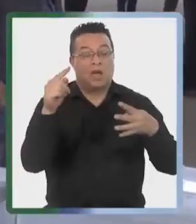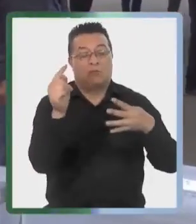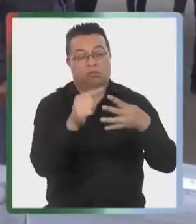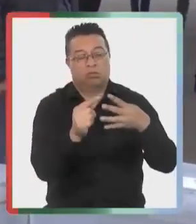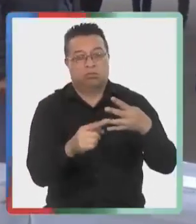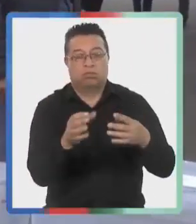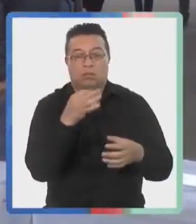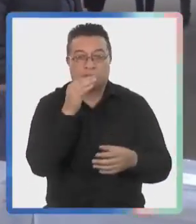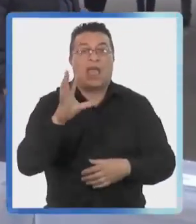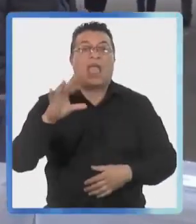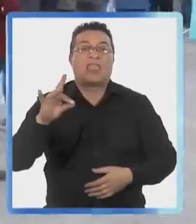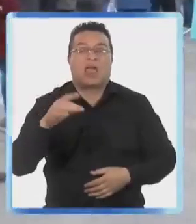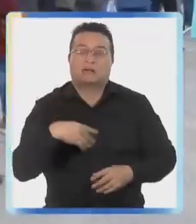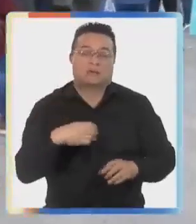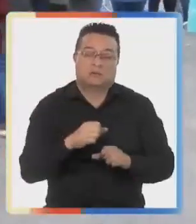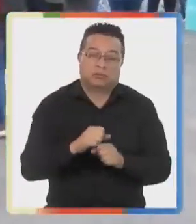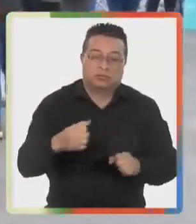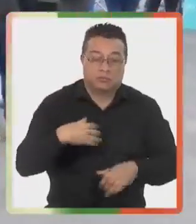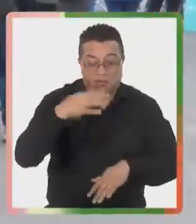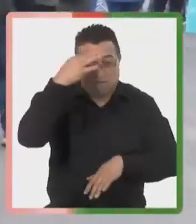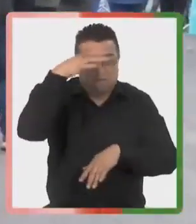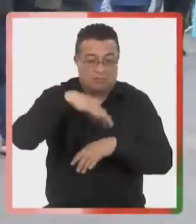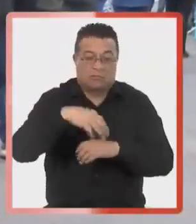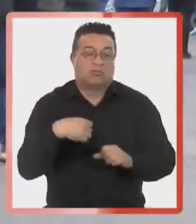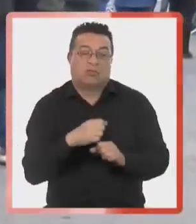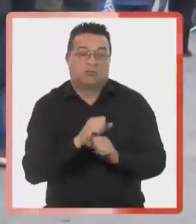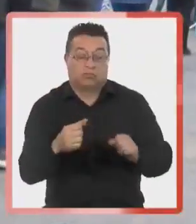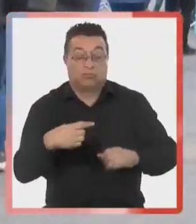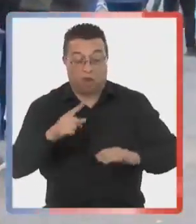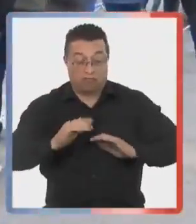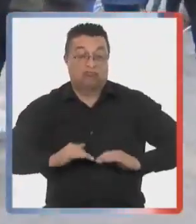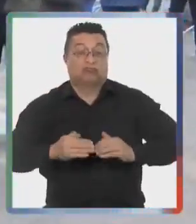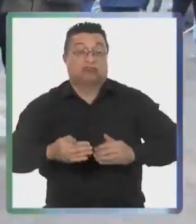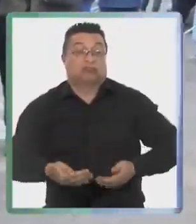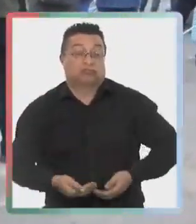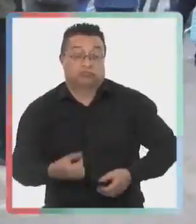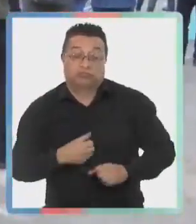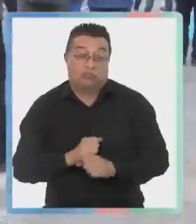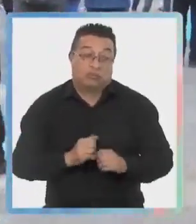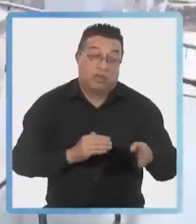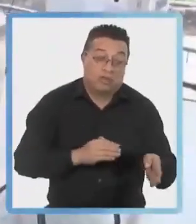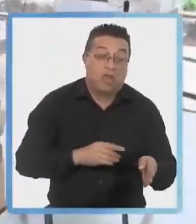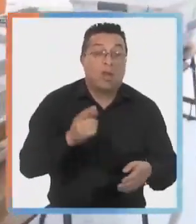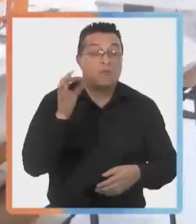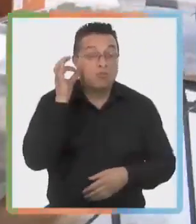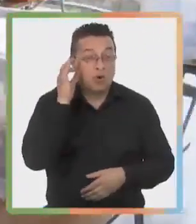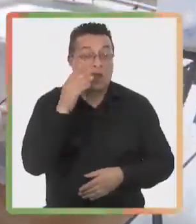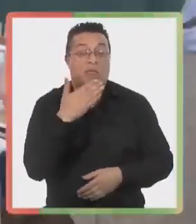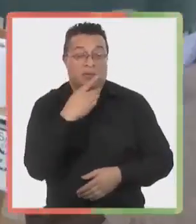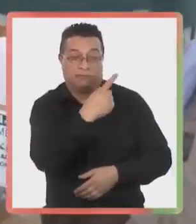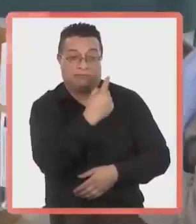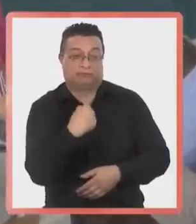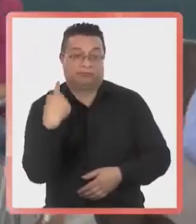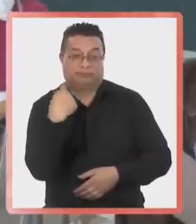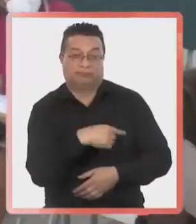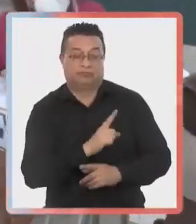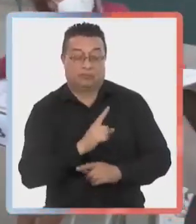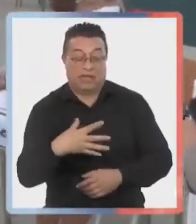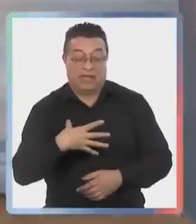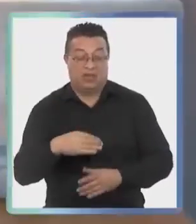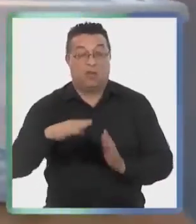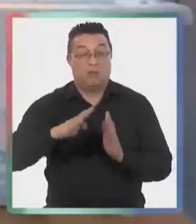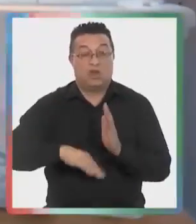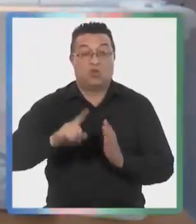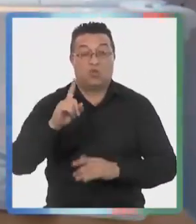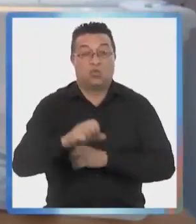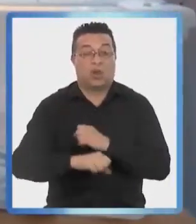Hay excepciones por edad, desde luego por enfermedad, también embarazo, están exceptuadas también las mujeres que tienen un hijo